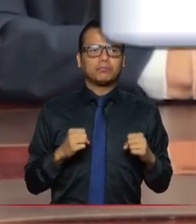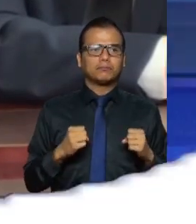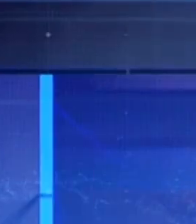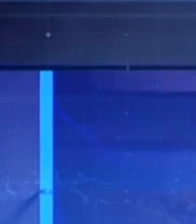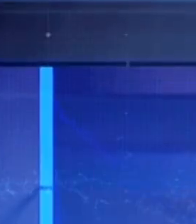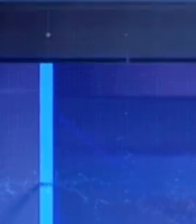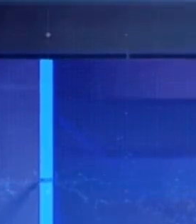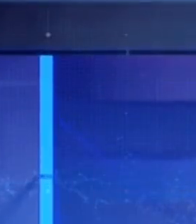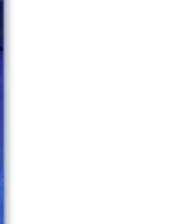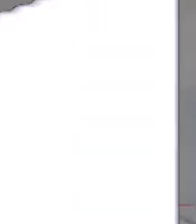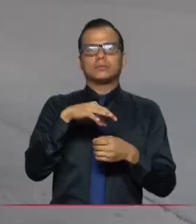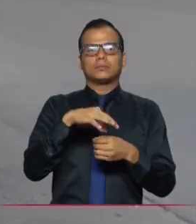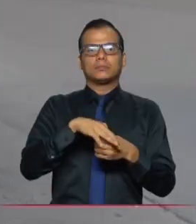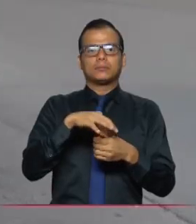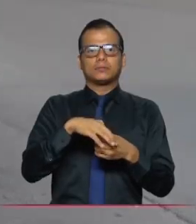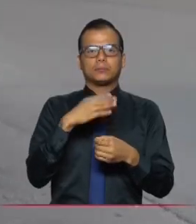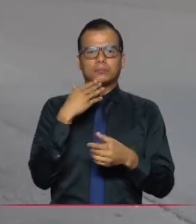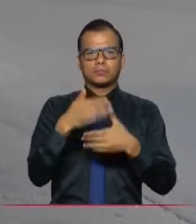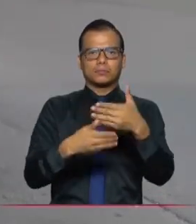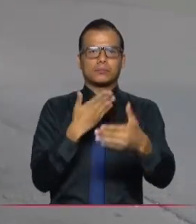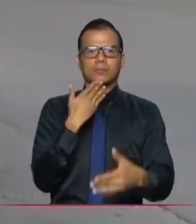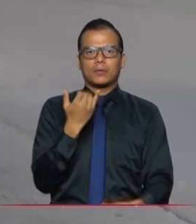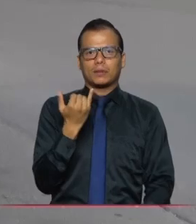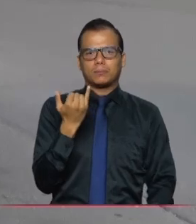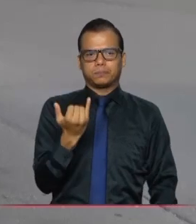sistema electoral.